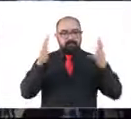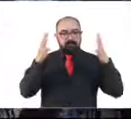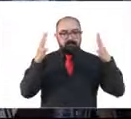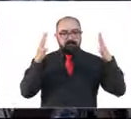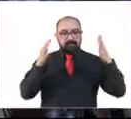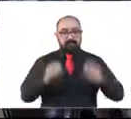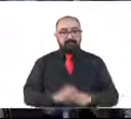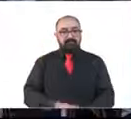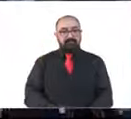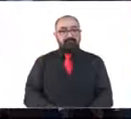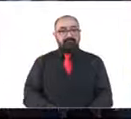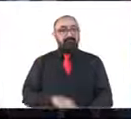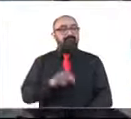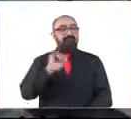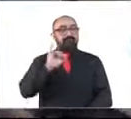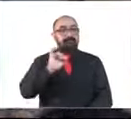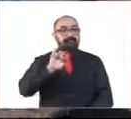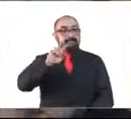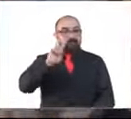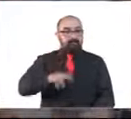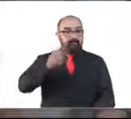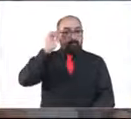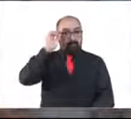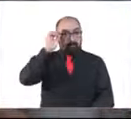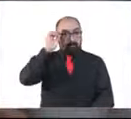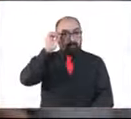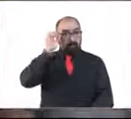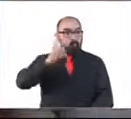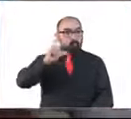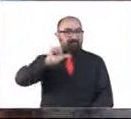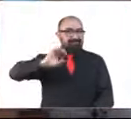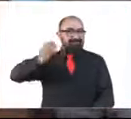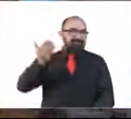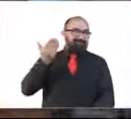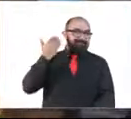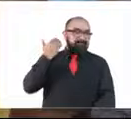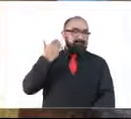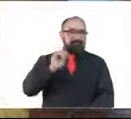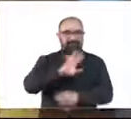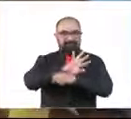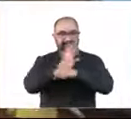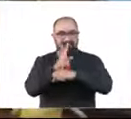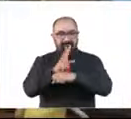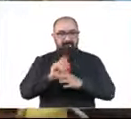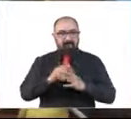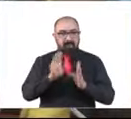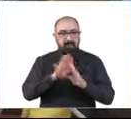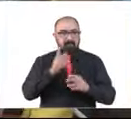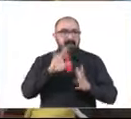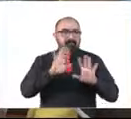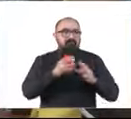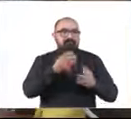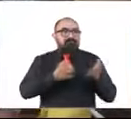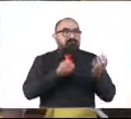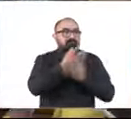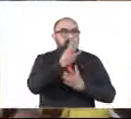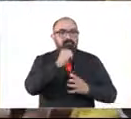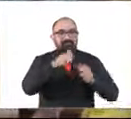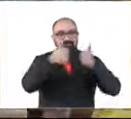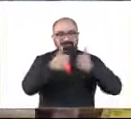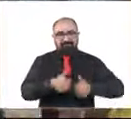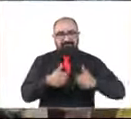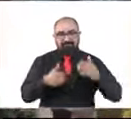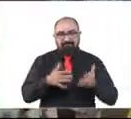Y la verdad es que mientras en pandemia muchas personas tuvieron la oportunidad de quedarse en su hogar, ¿no? bueno, tanto